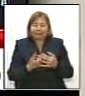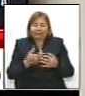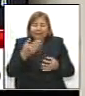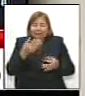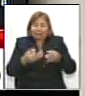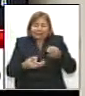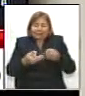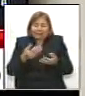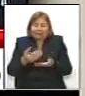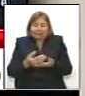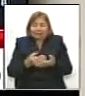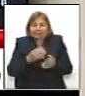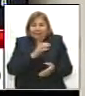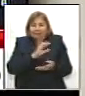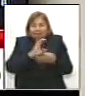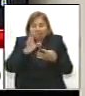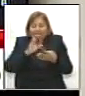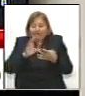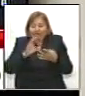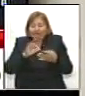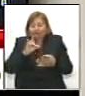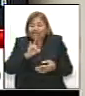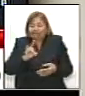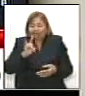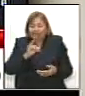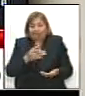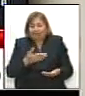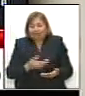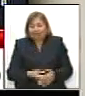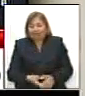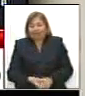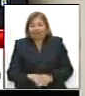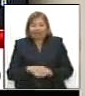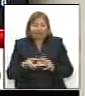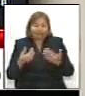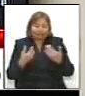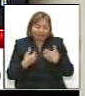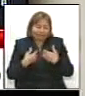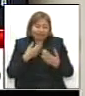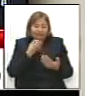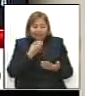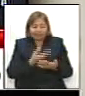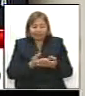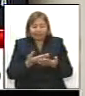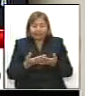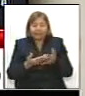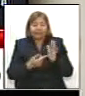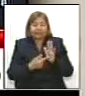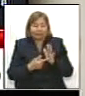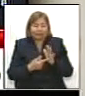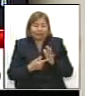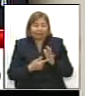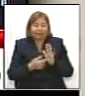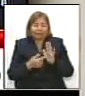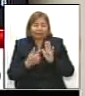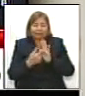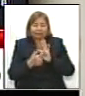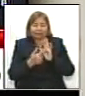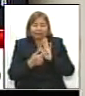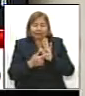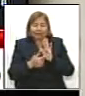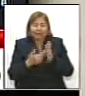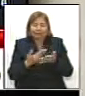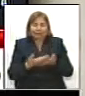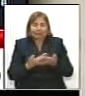Ejecutivo con carácter de urgencia. Tenemos ahí en pantallas entonces el tablero digital aquí